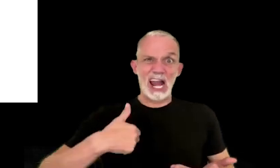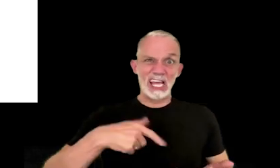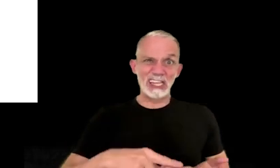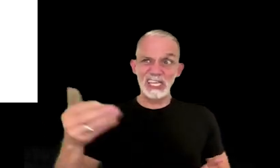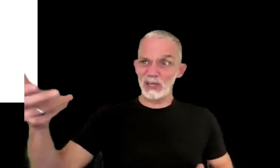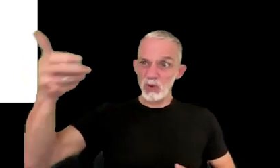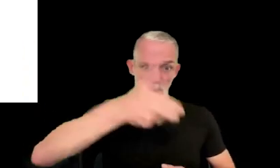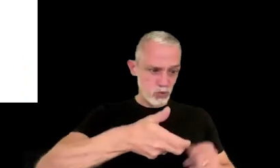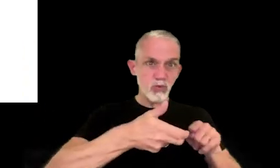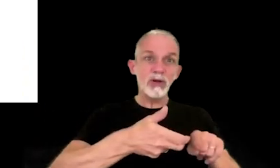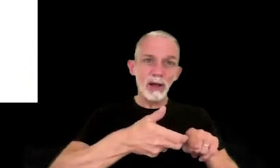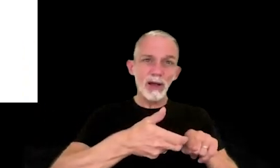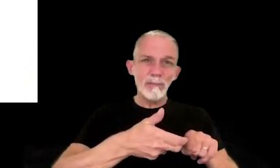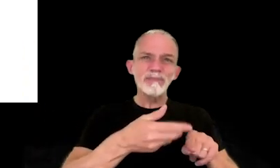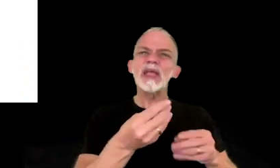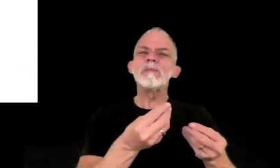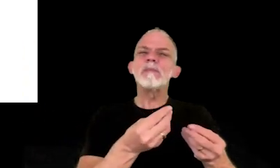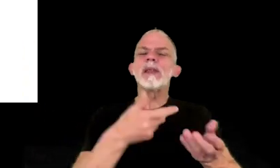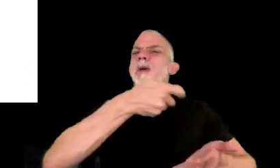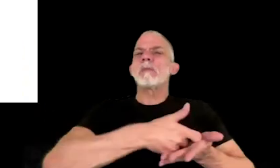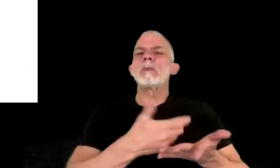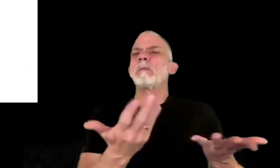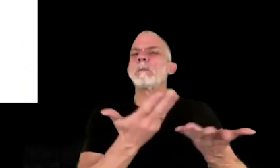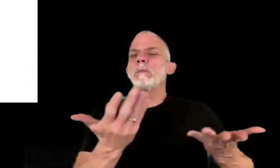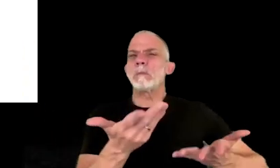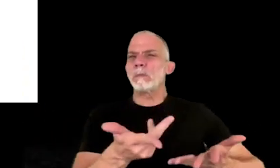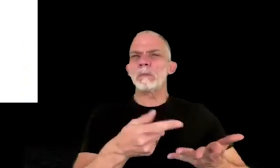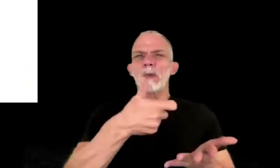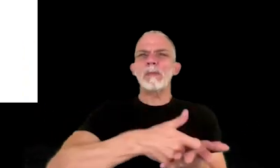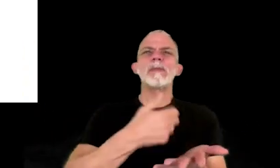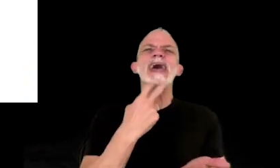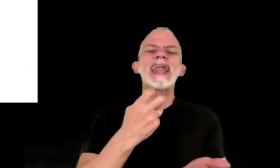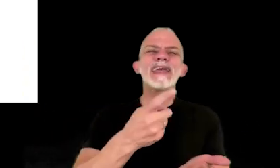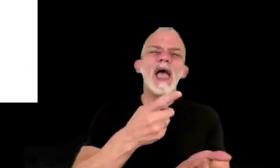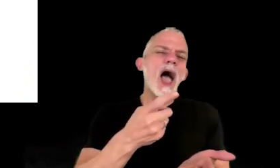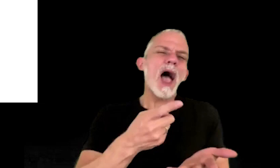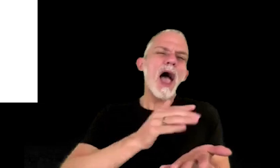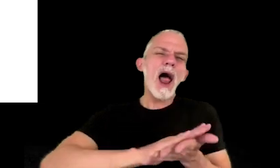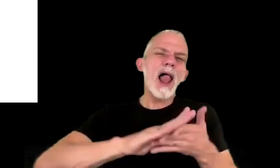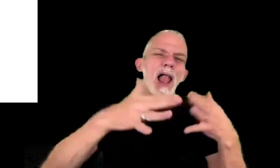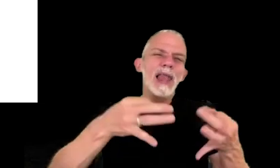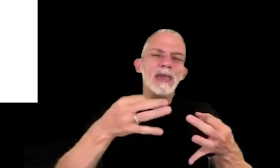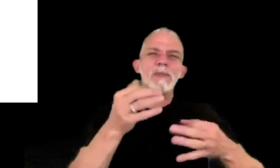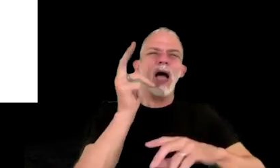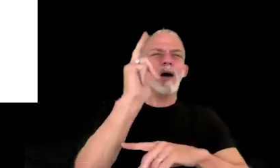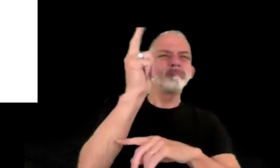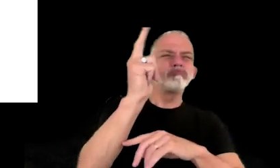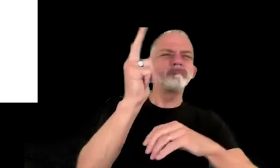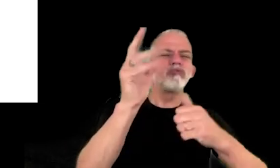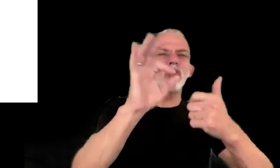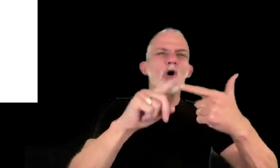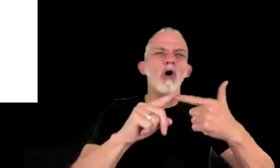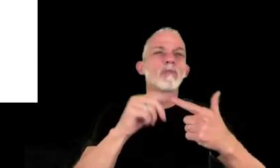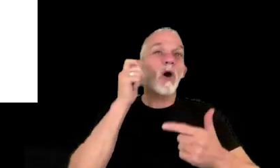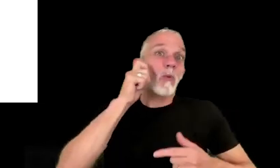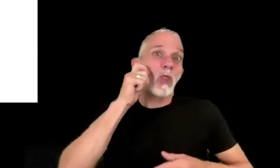y invertía por ejemplo, en energía eólica en Comodoro